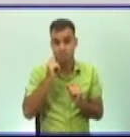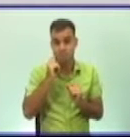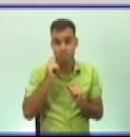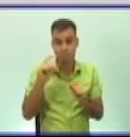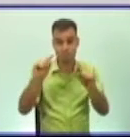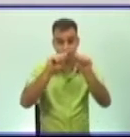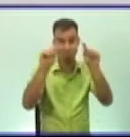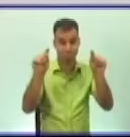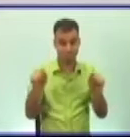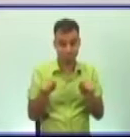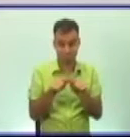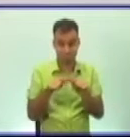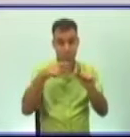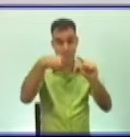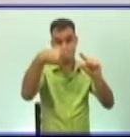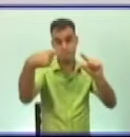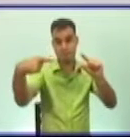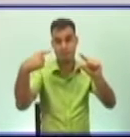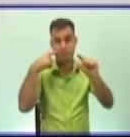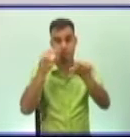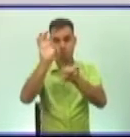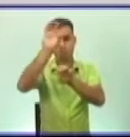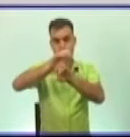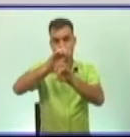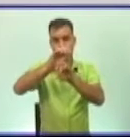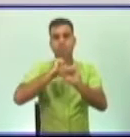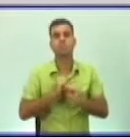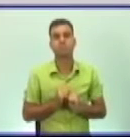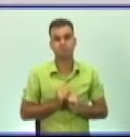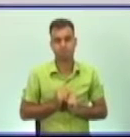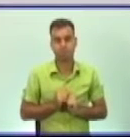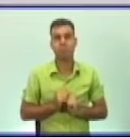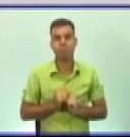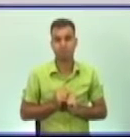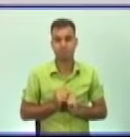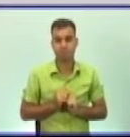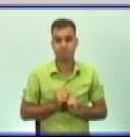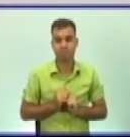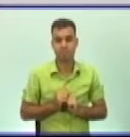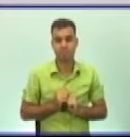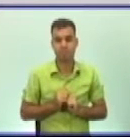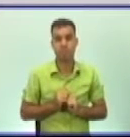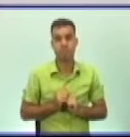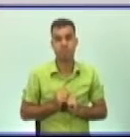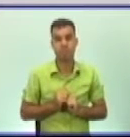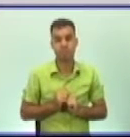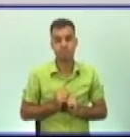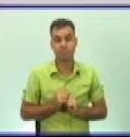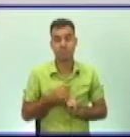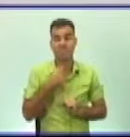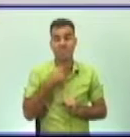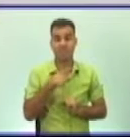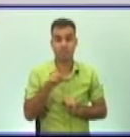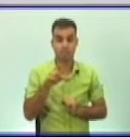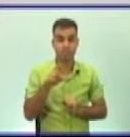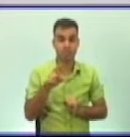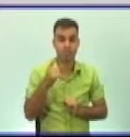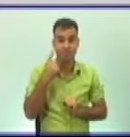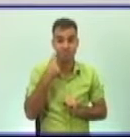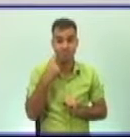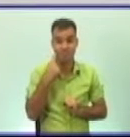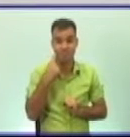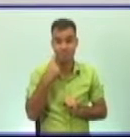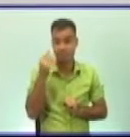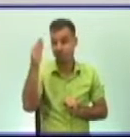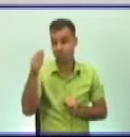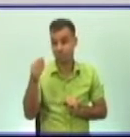Si el voltímetro hubiese estado acoplado al elemento capacitor,